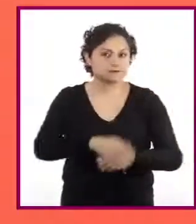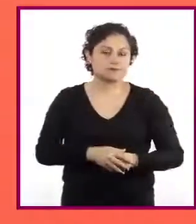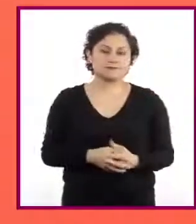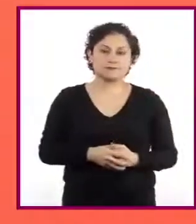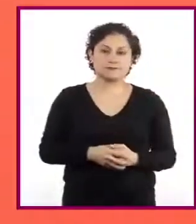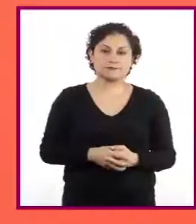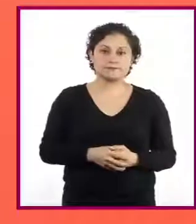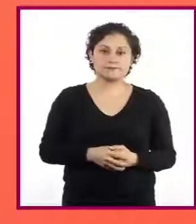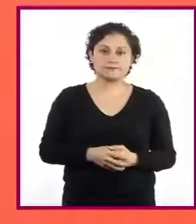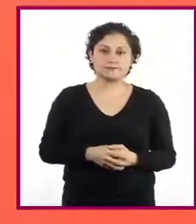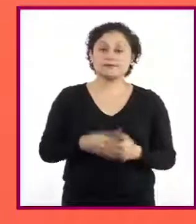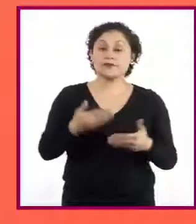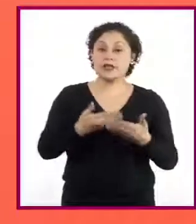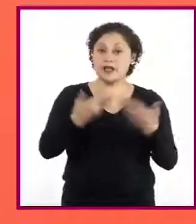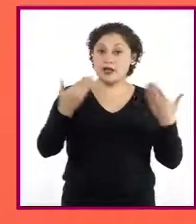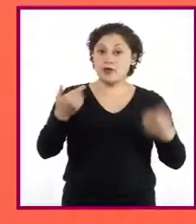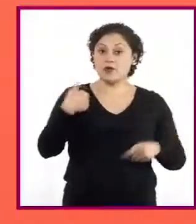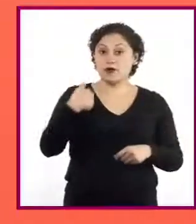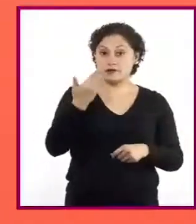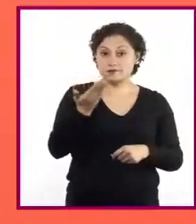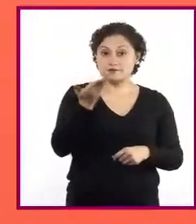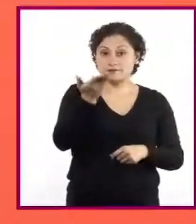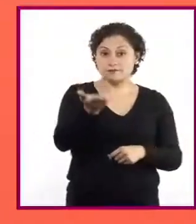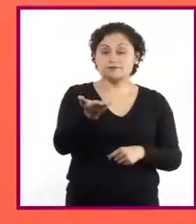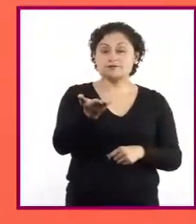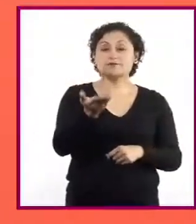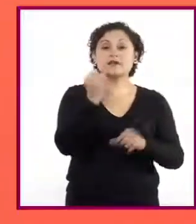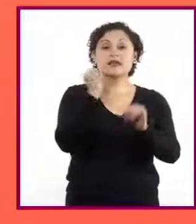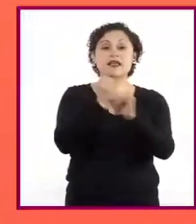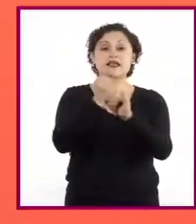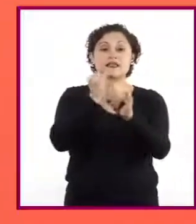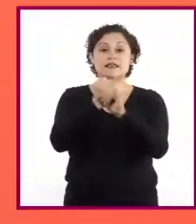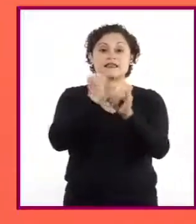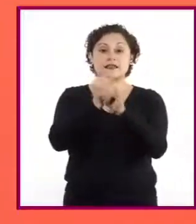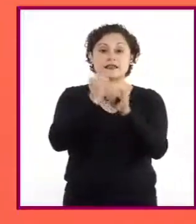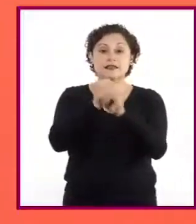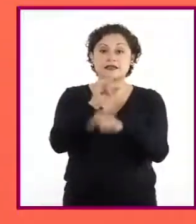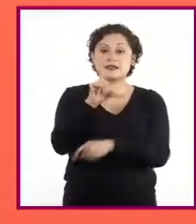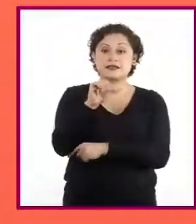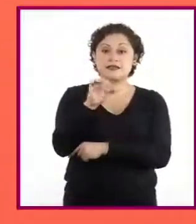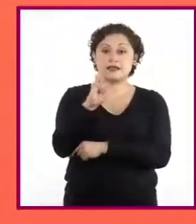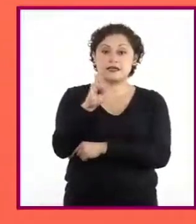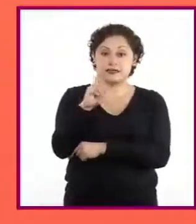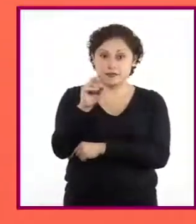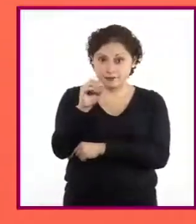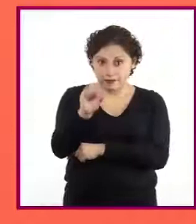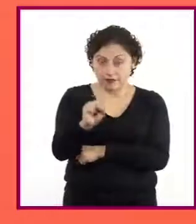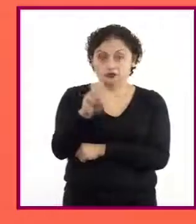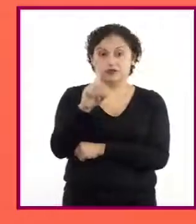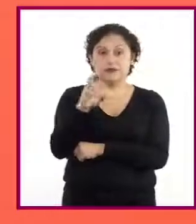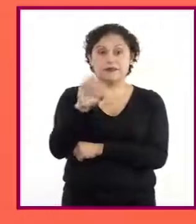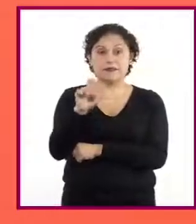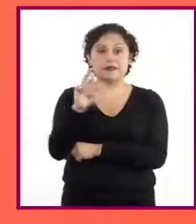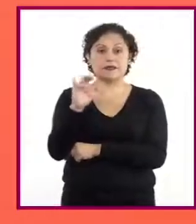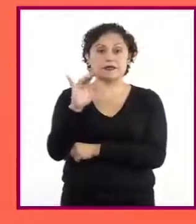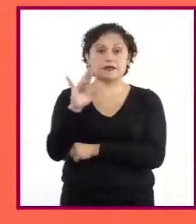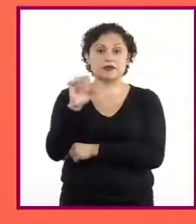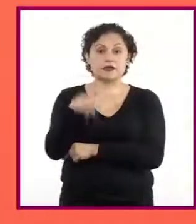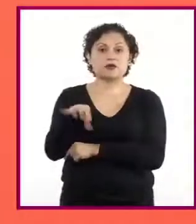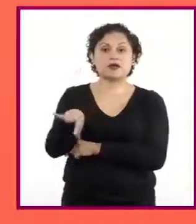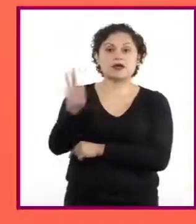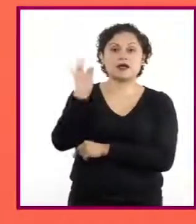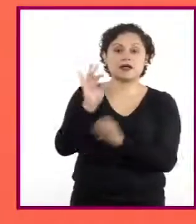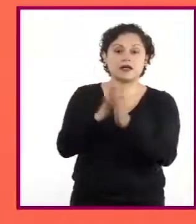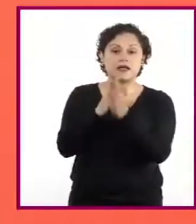de continuar, les invitamos a revisar la página de Los Libros del Rincón, en donde encontrarán el libro Lázaro